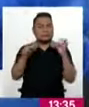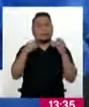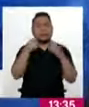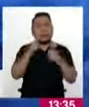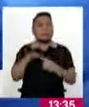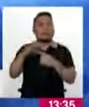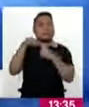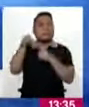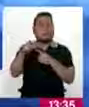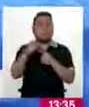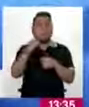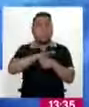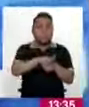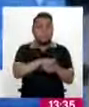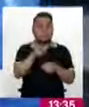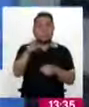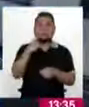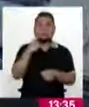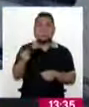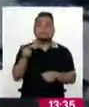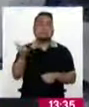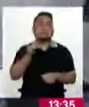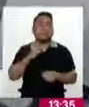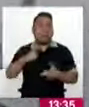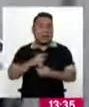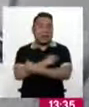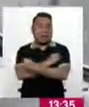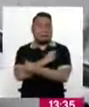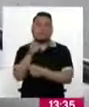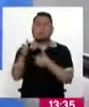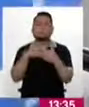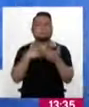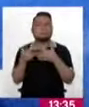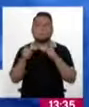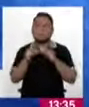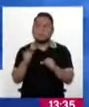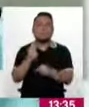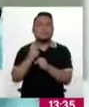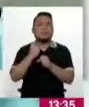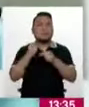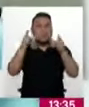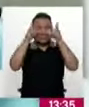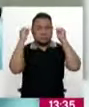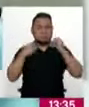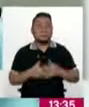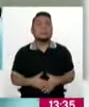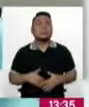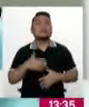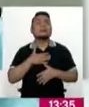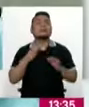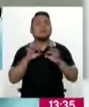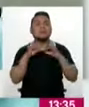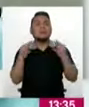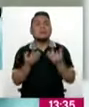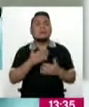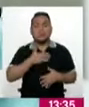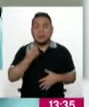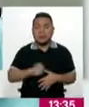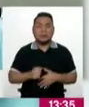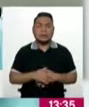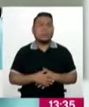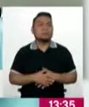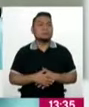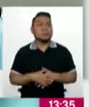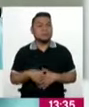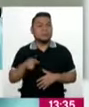durante la pandemia fue diagnosticada de cáncer pero aún así decidió continuar con su labor mi familia me dijo Mariela